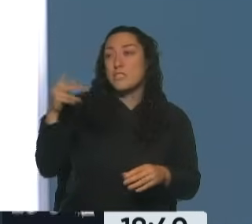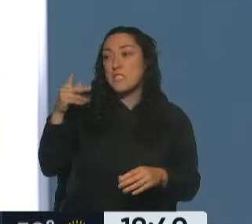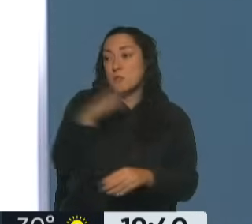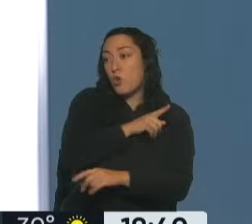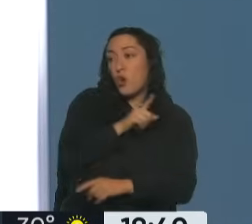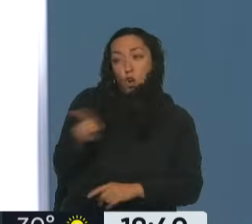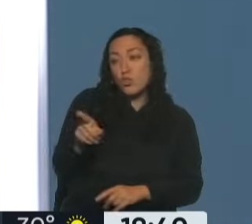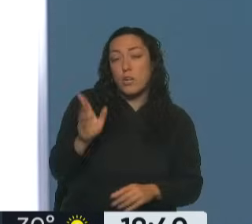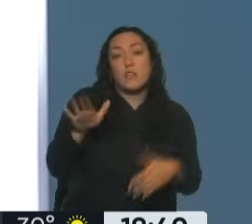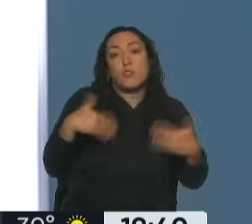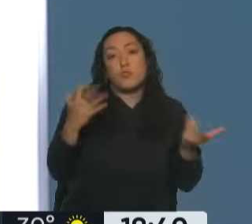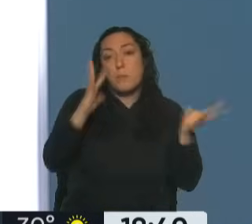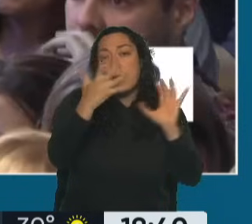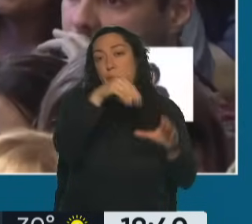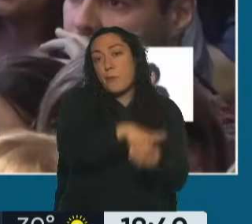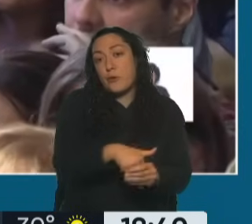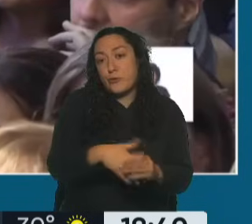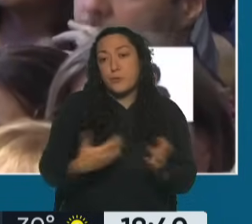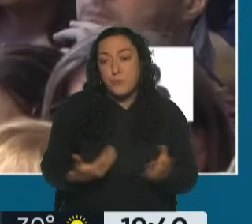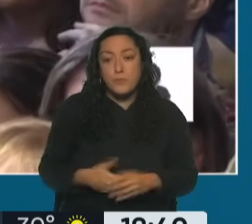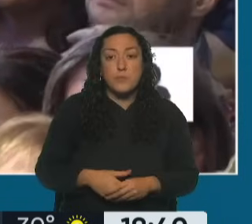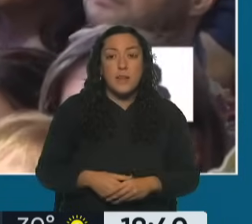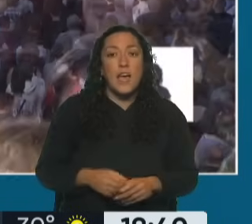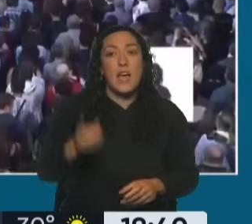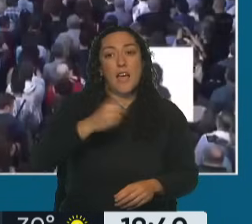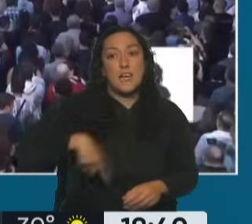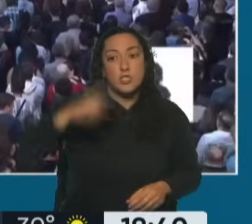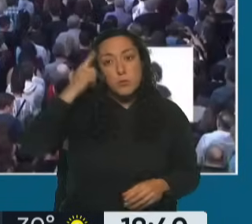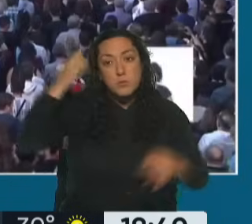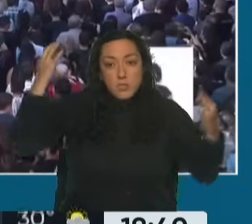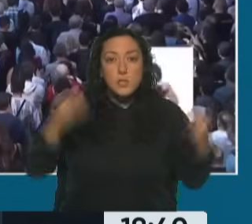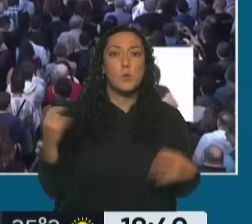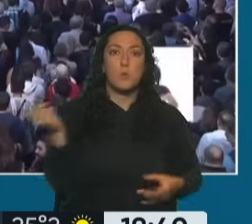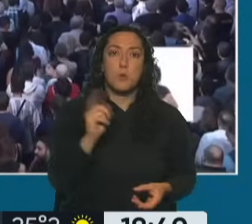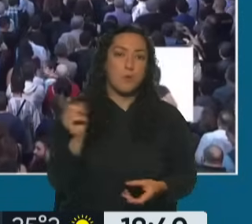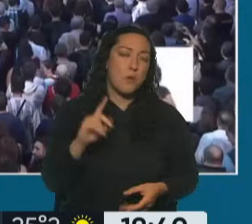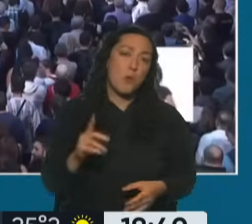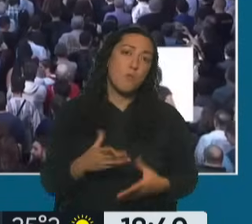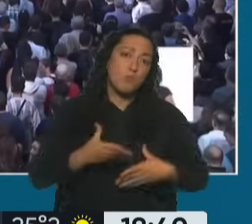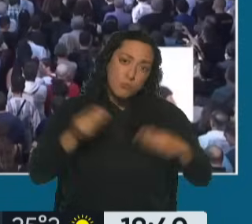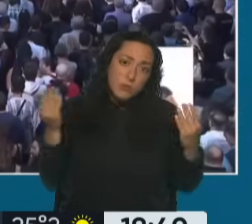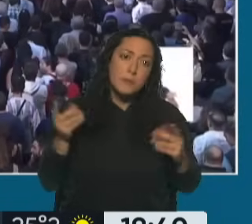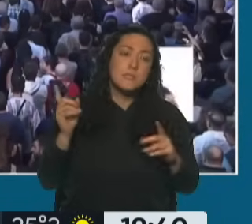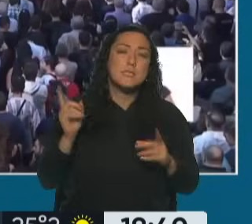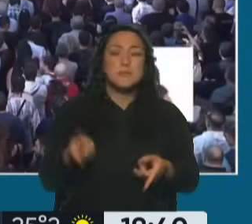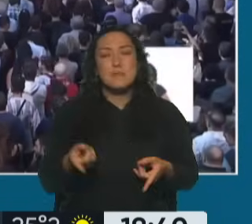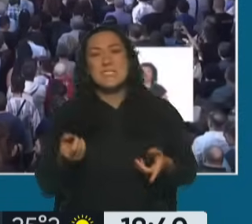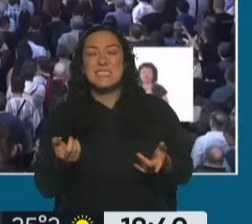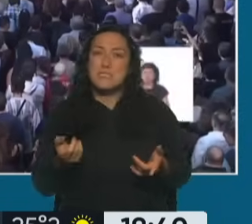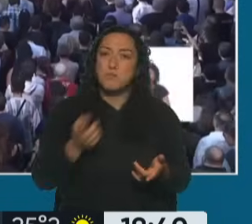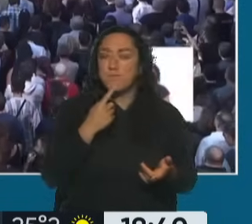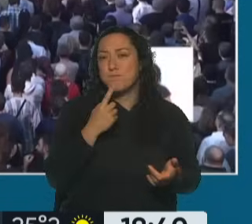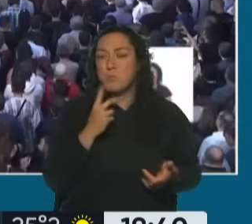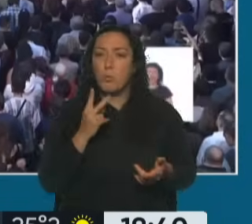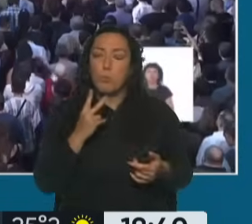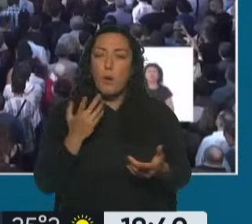qué sé yo, votaría a Milei. Sin gran convencimiento, en muchos casos incluso partido atravesado por ideas